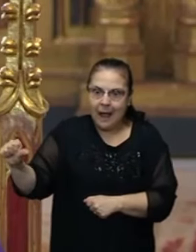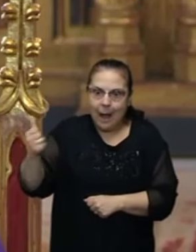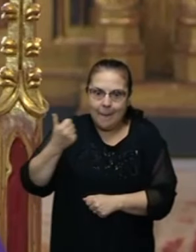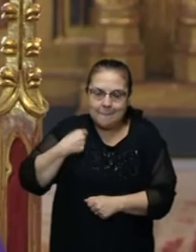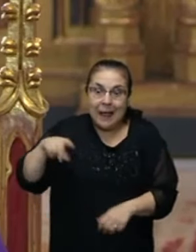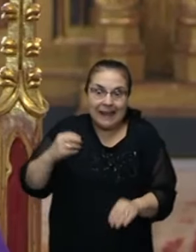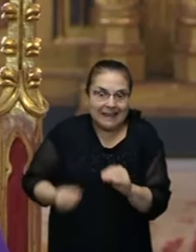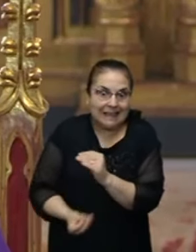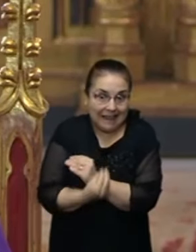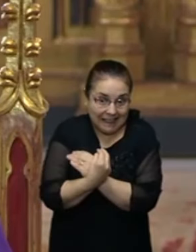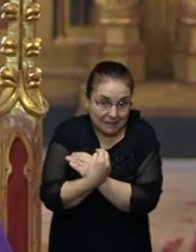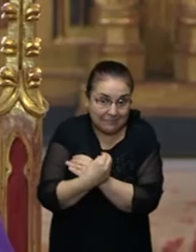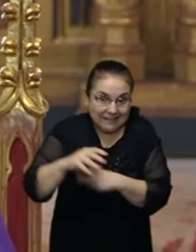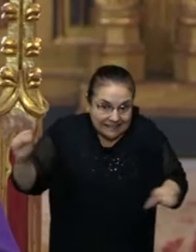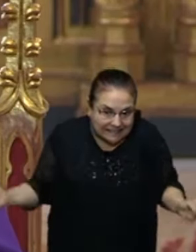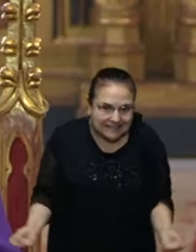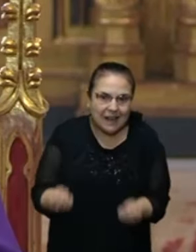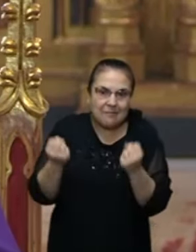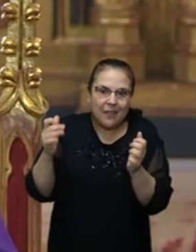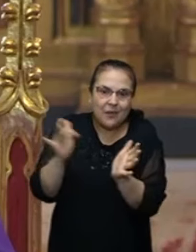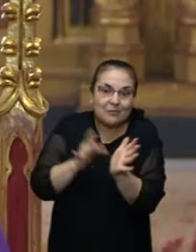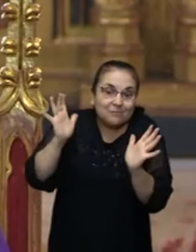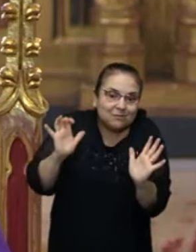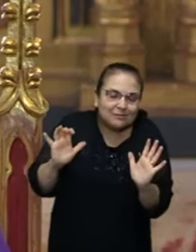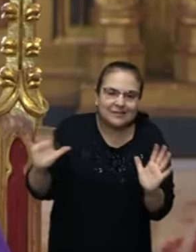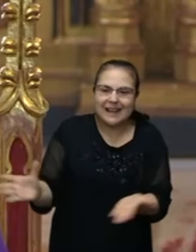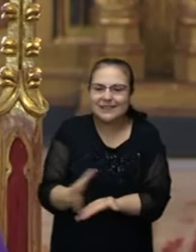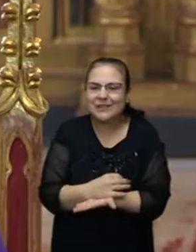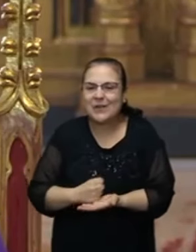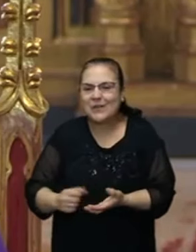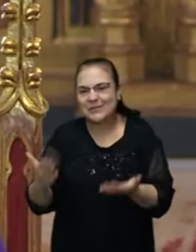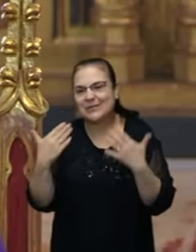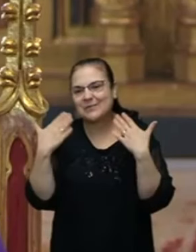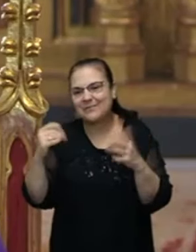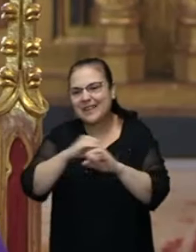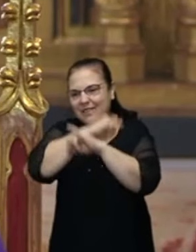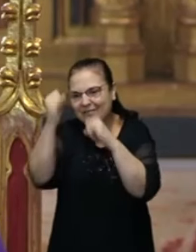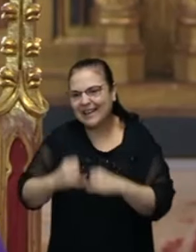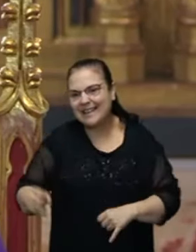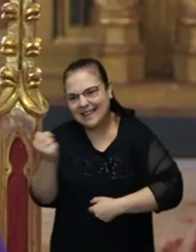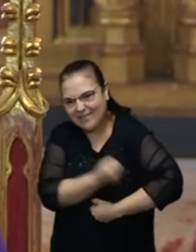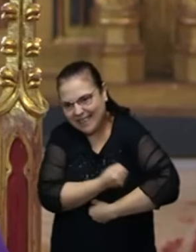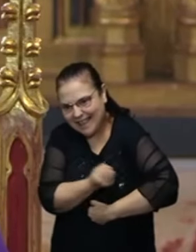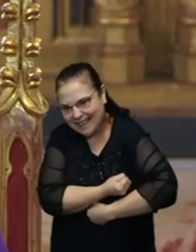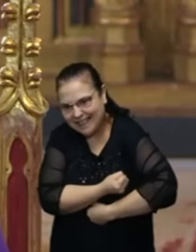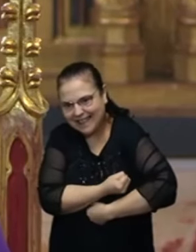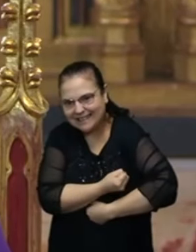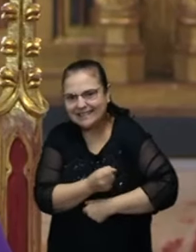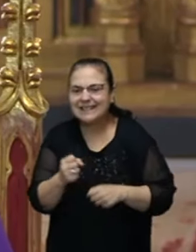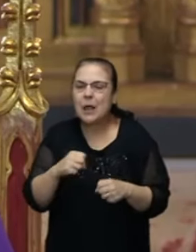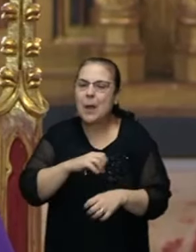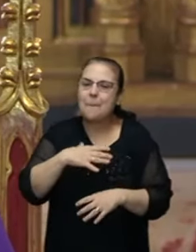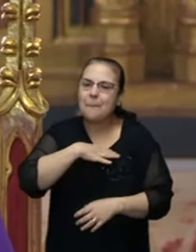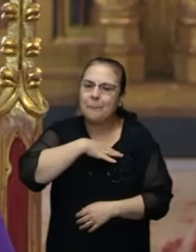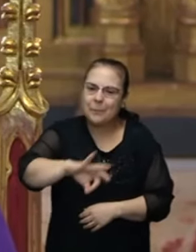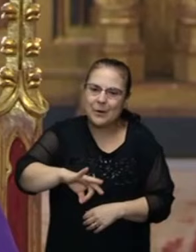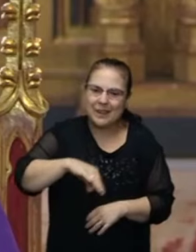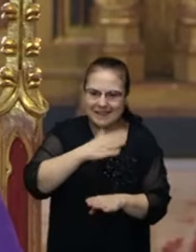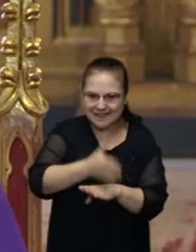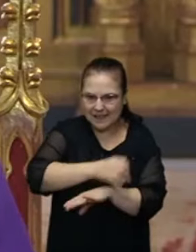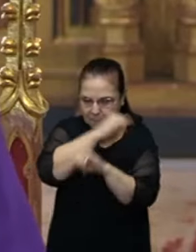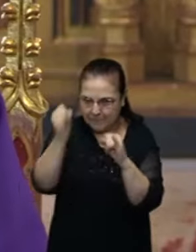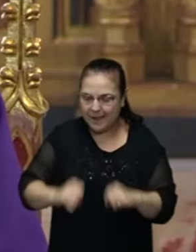del nacimiento del Salvador, a todos os deseo feliz Navidad. Podéis ir en paz.